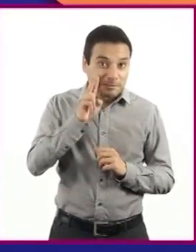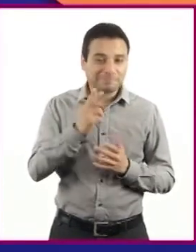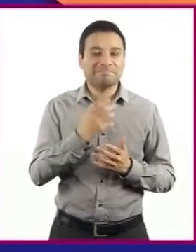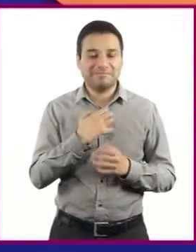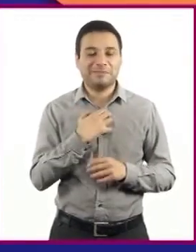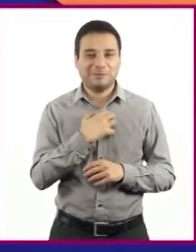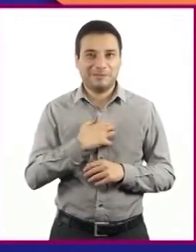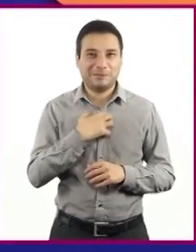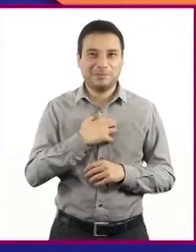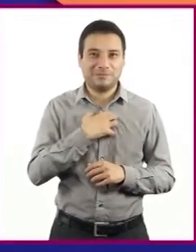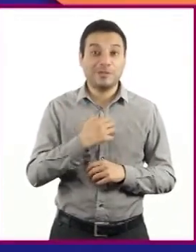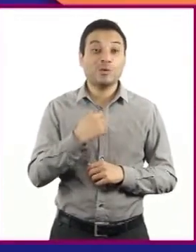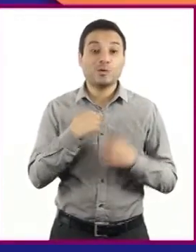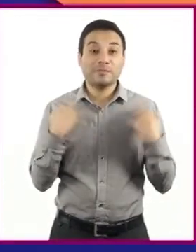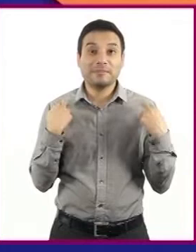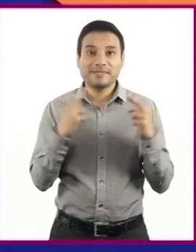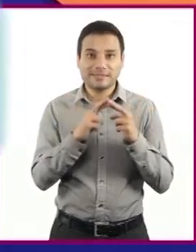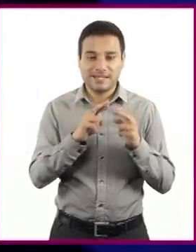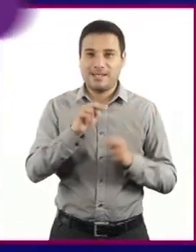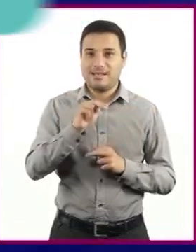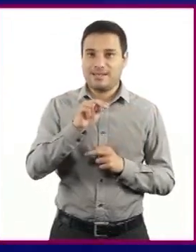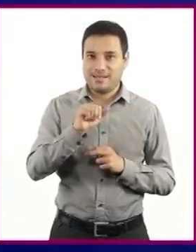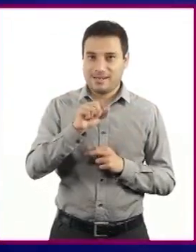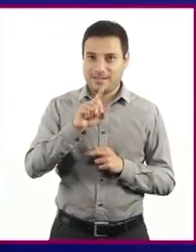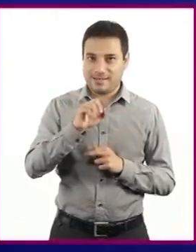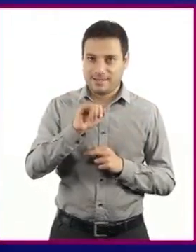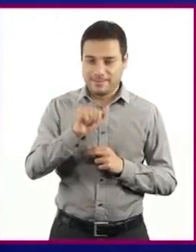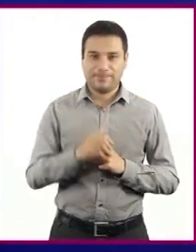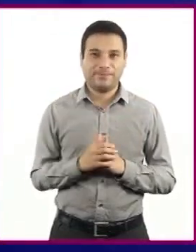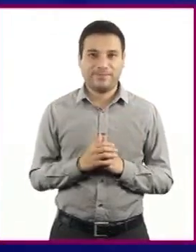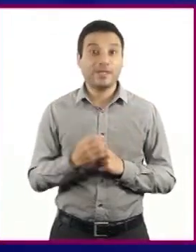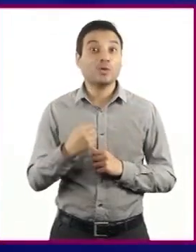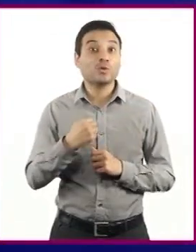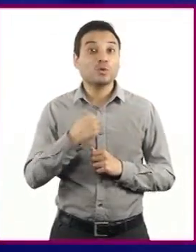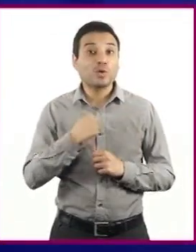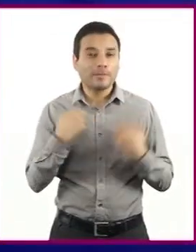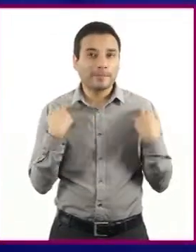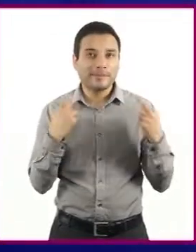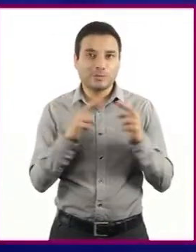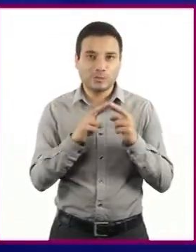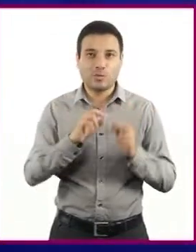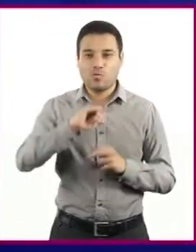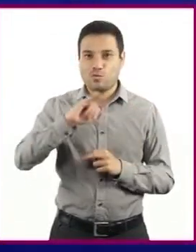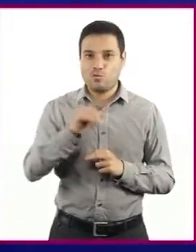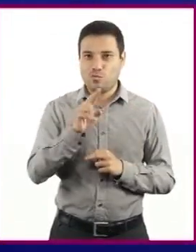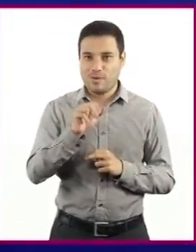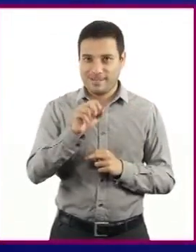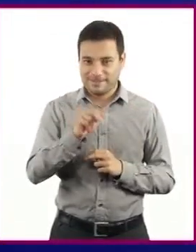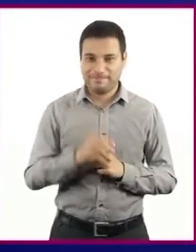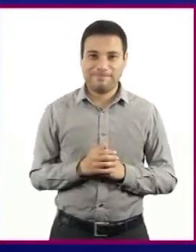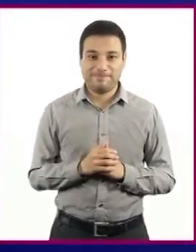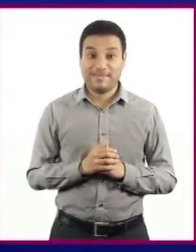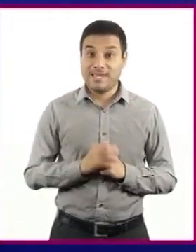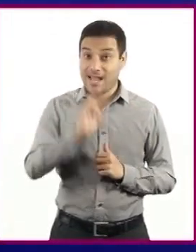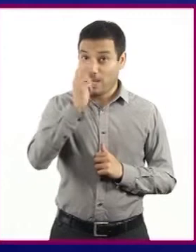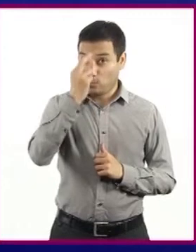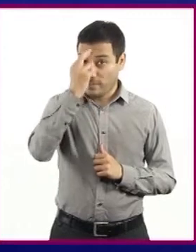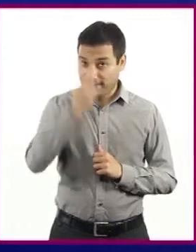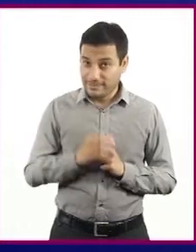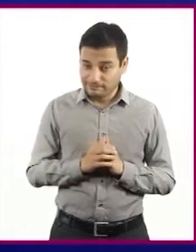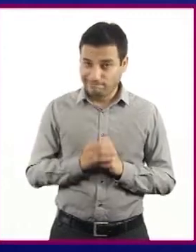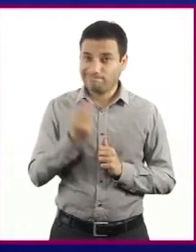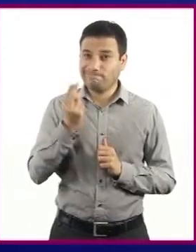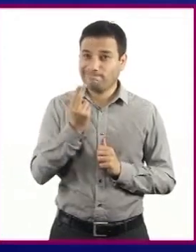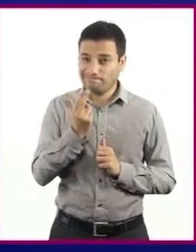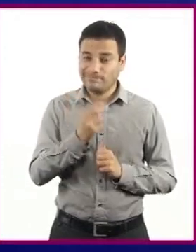la profesora Nadia Raquel Sánchez Muñoz. Y yo, el profesor Juan David González de Paz. Recuerden que debemos mantener